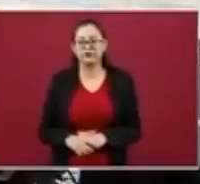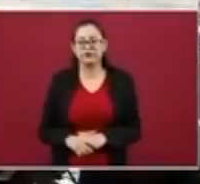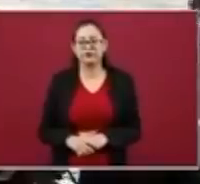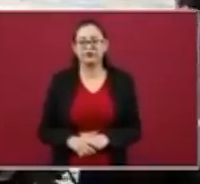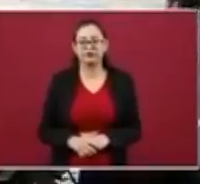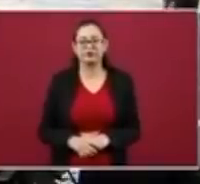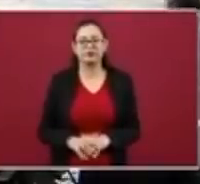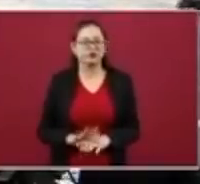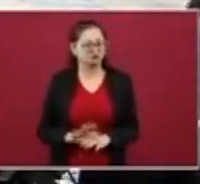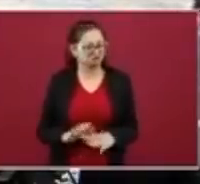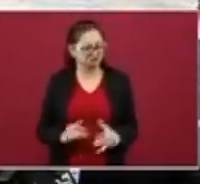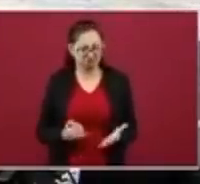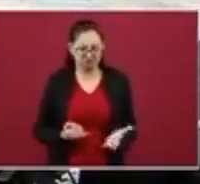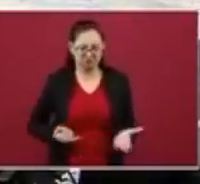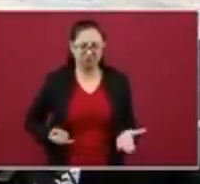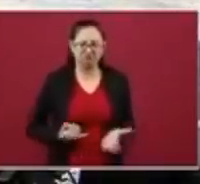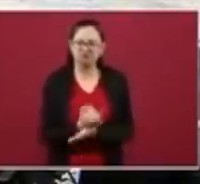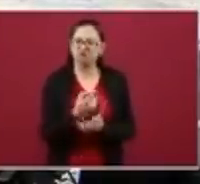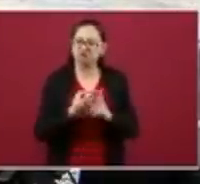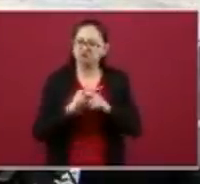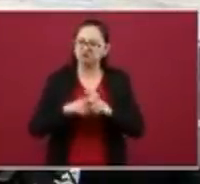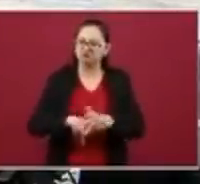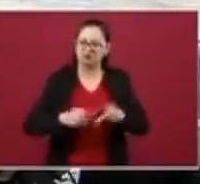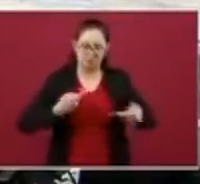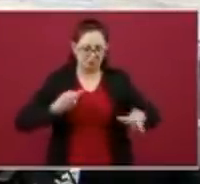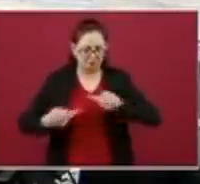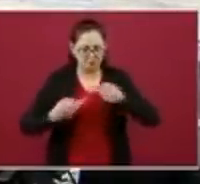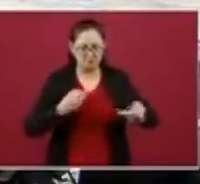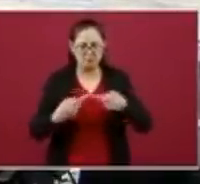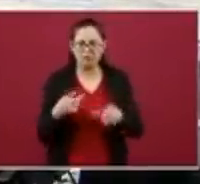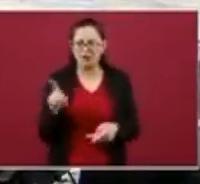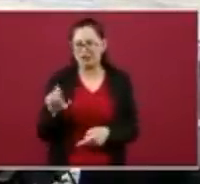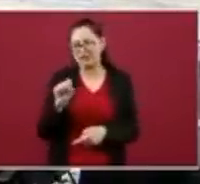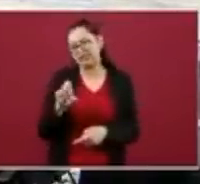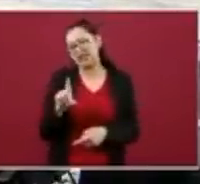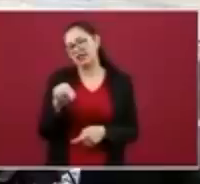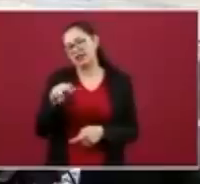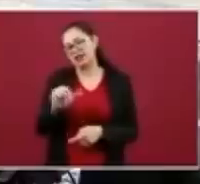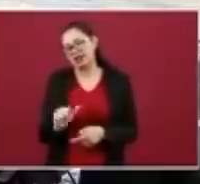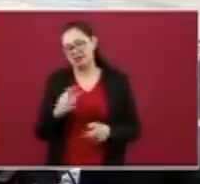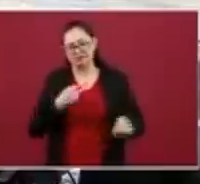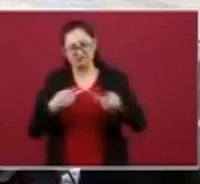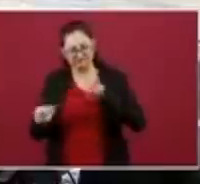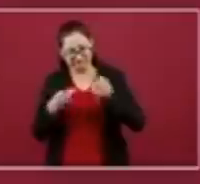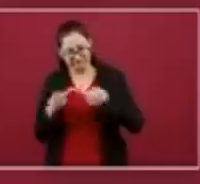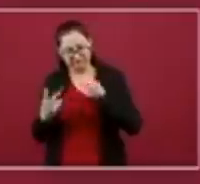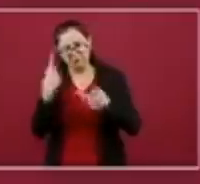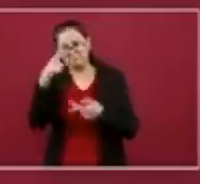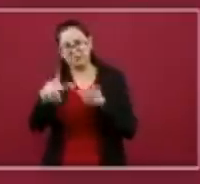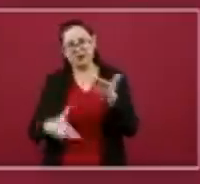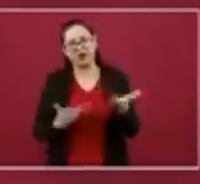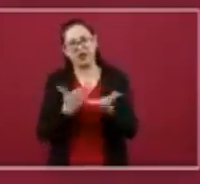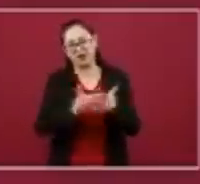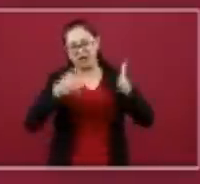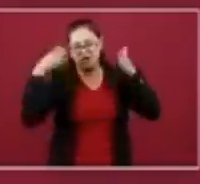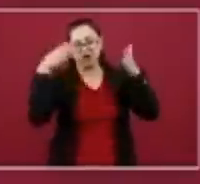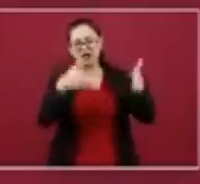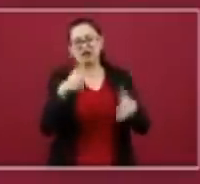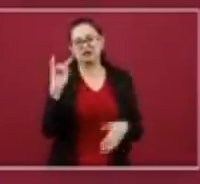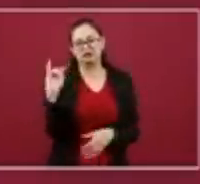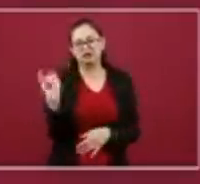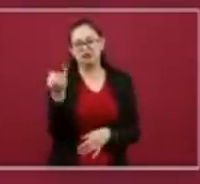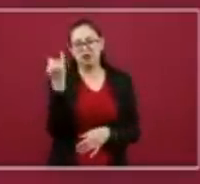echar a andar un plan propuesto por la Secretaría de la Defensa para Tijuana. Y les